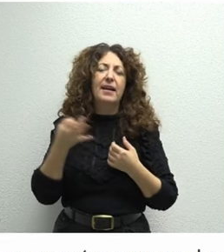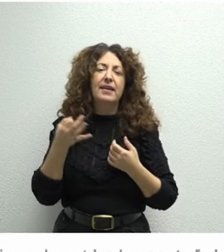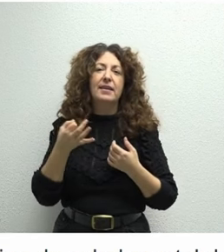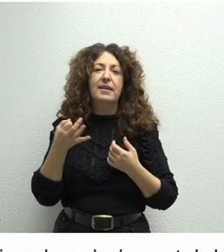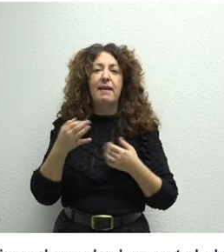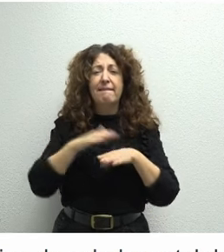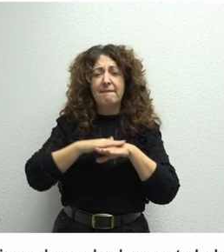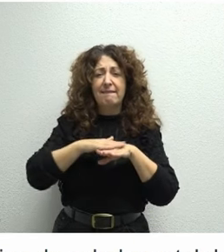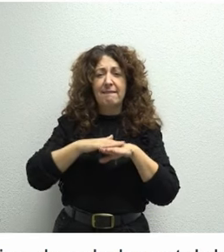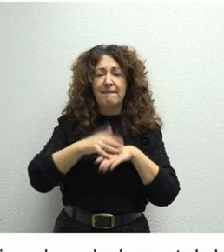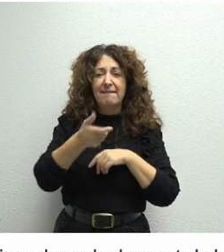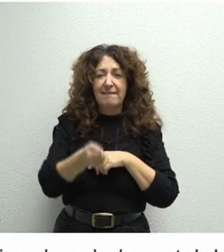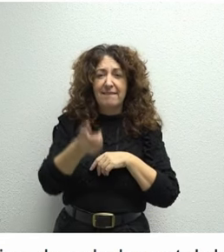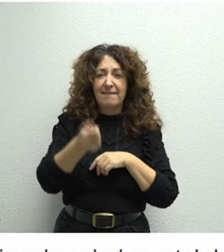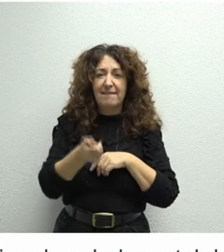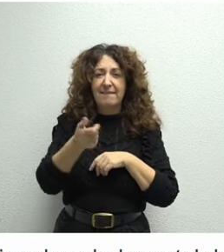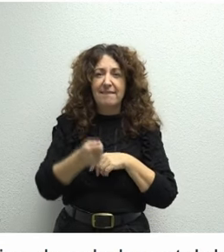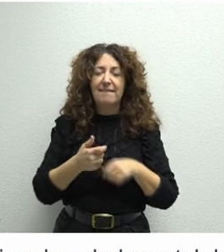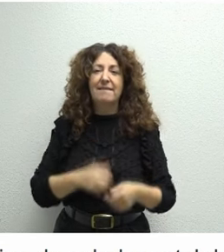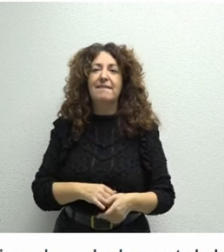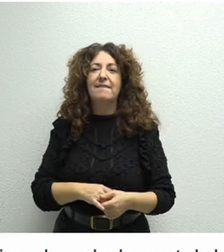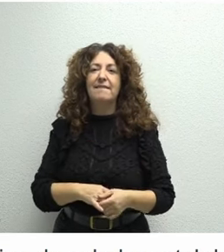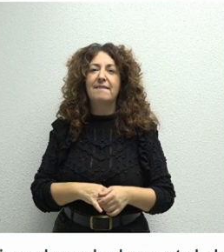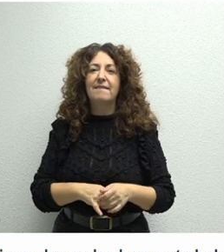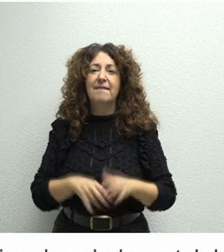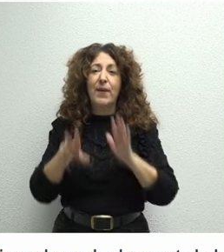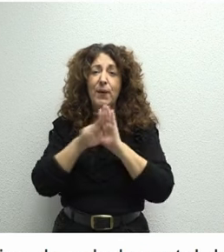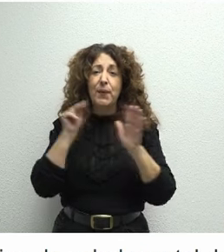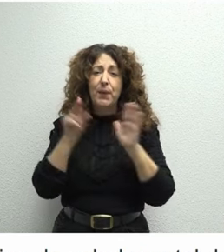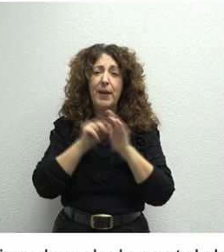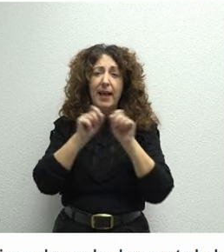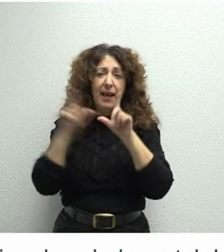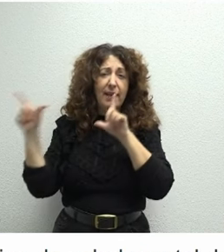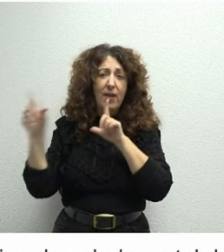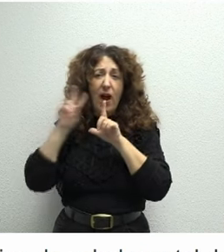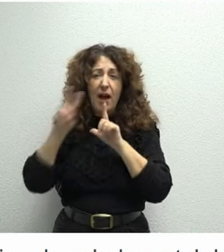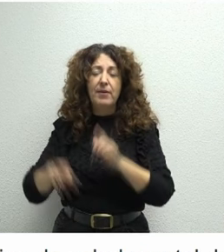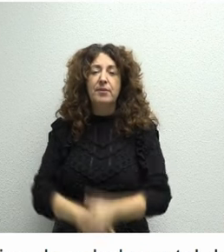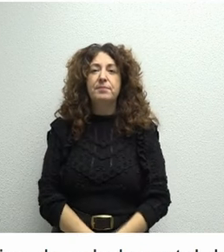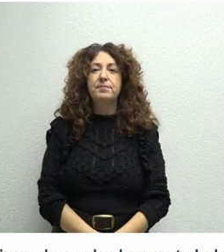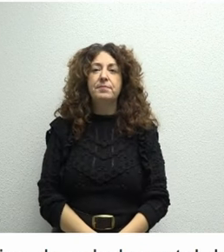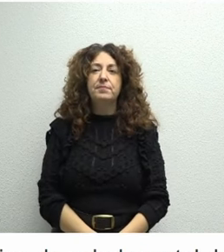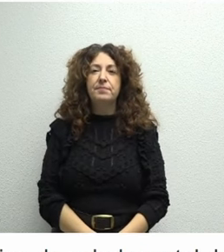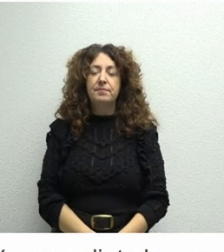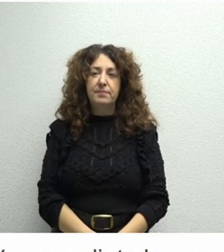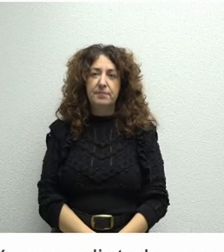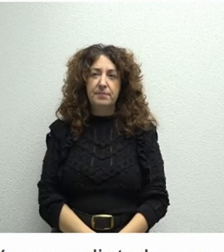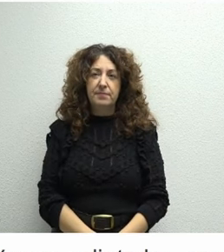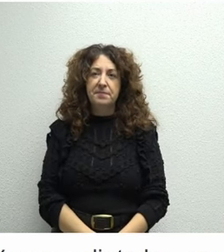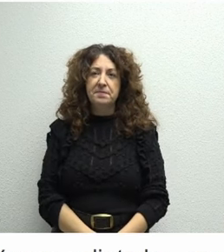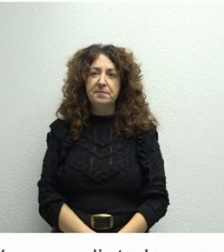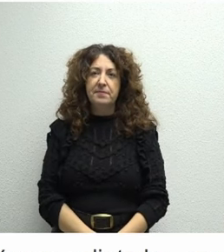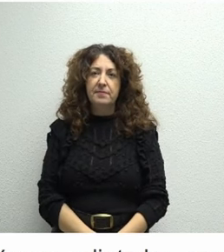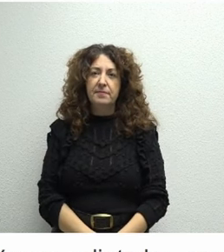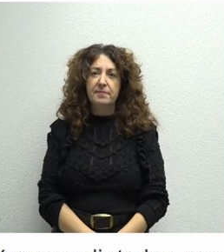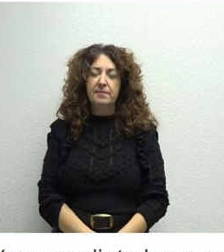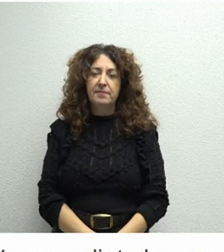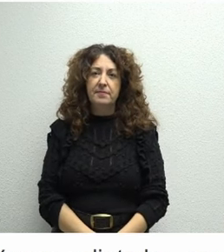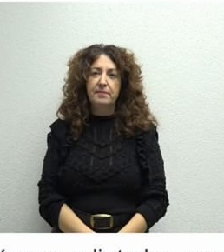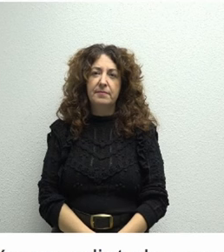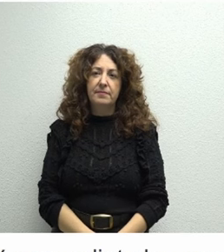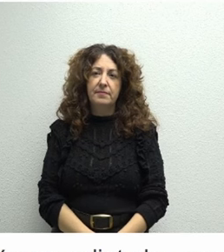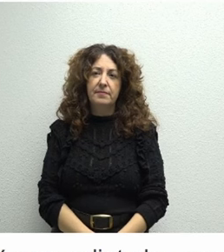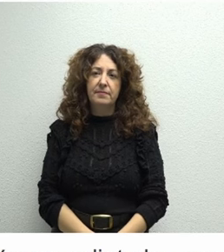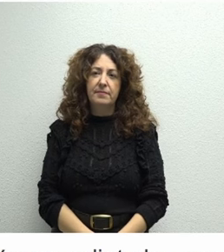Perdona cómo es Es que es vídeo y no sé Ah que Dale dale